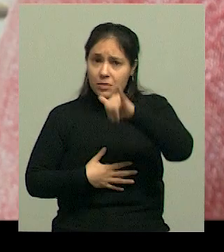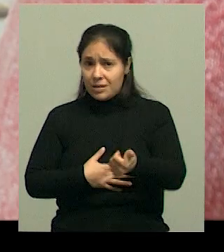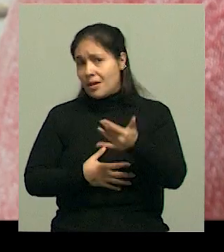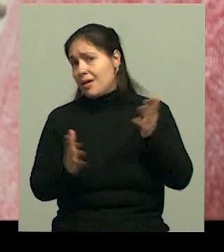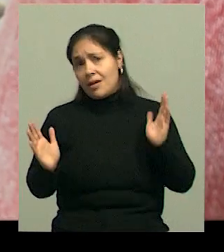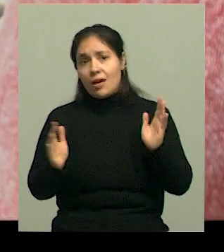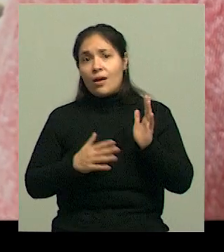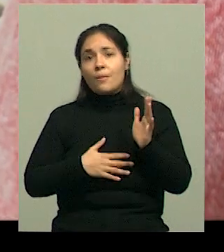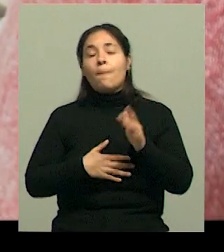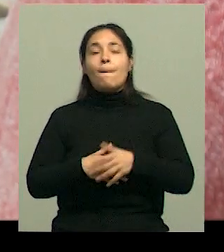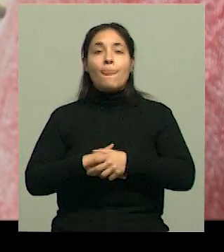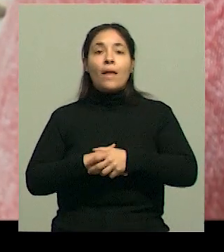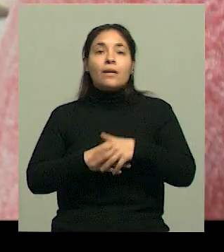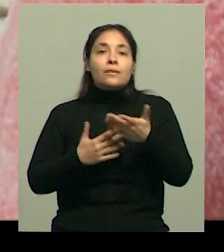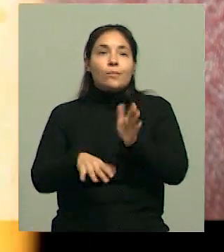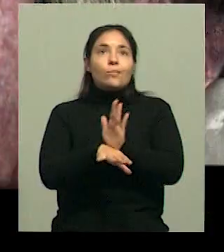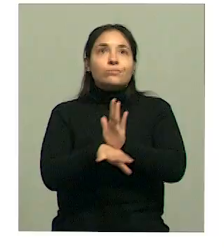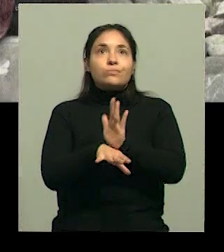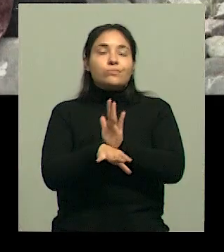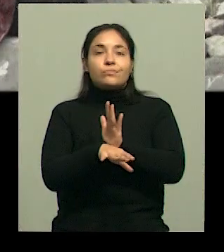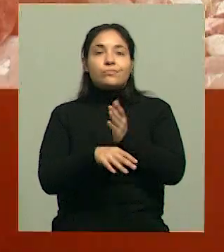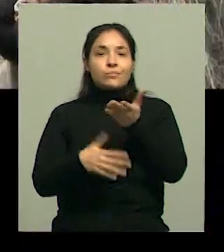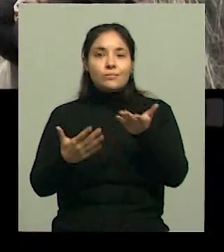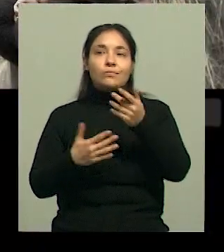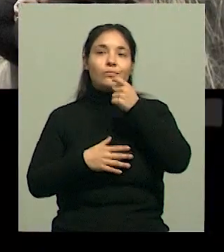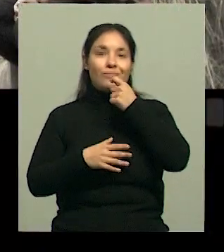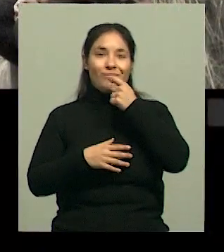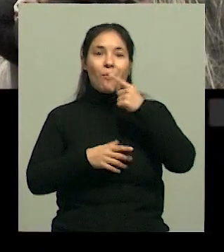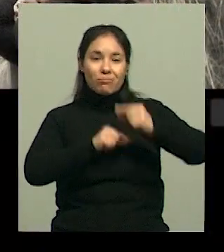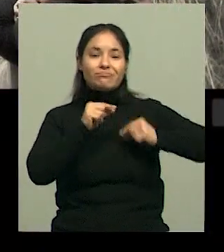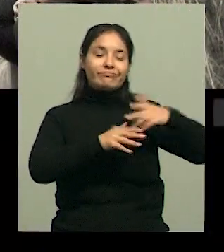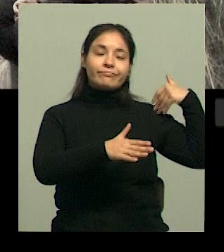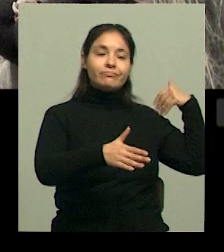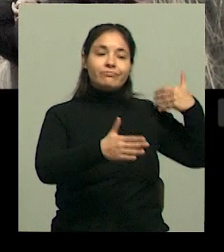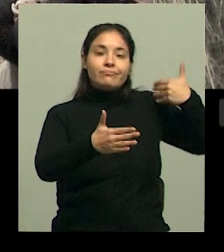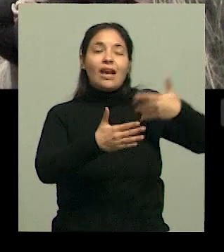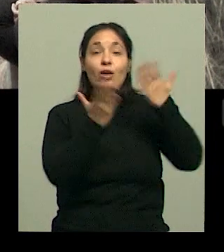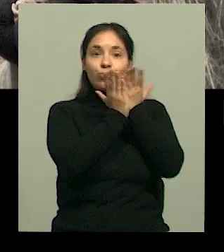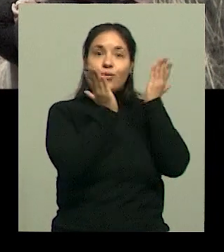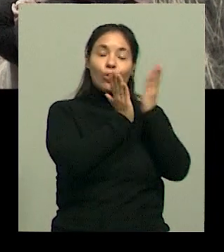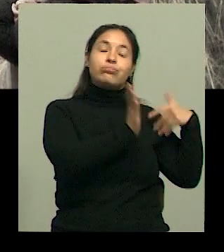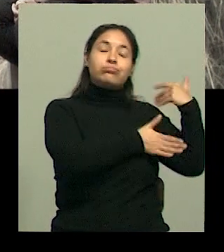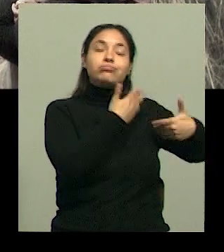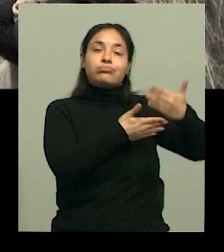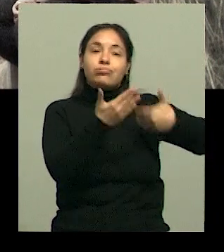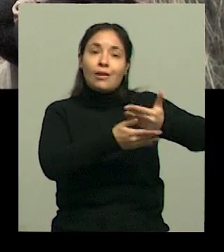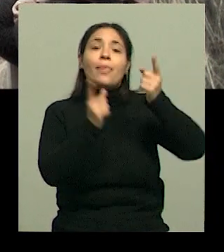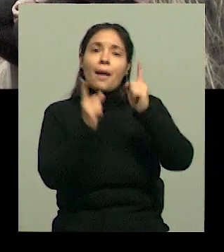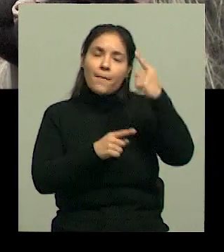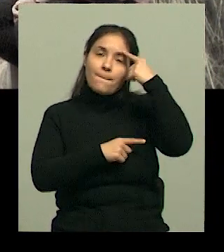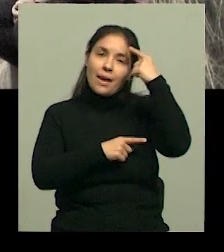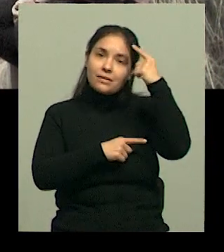estamos hablando de eclecticismo. Estamos hablando de que a medida que crecemos en el estudio, también crece el